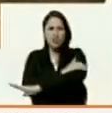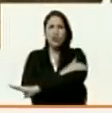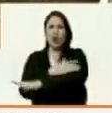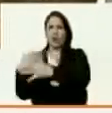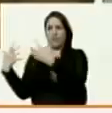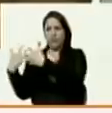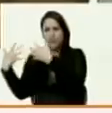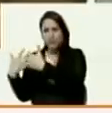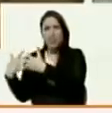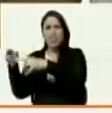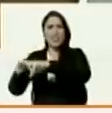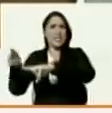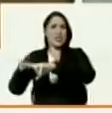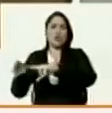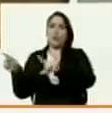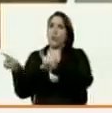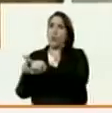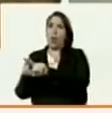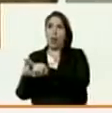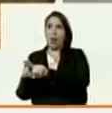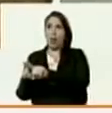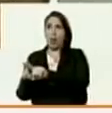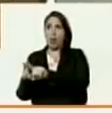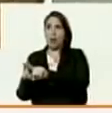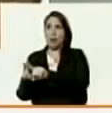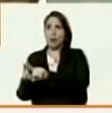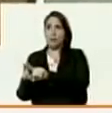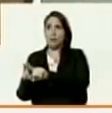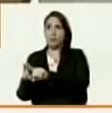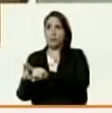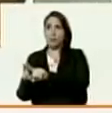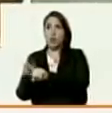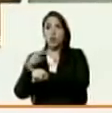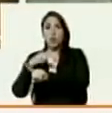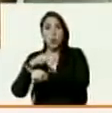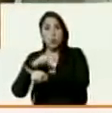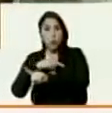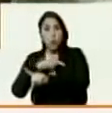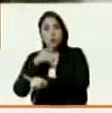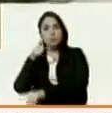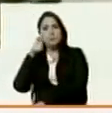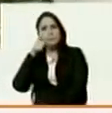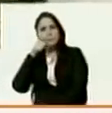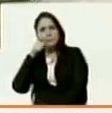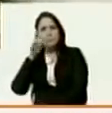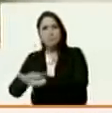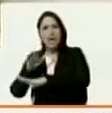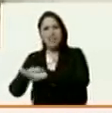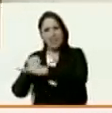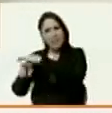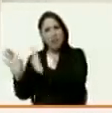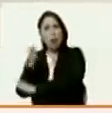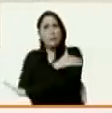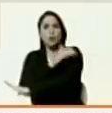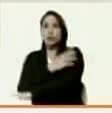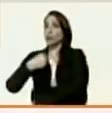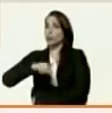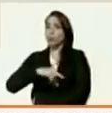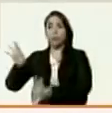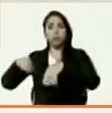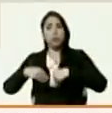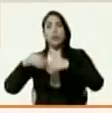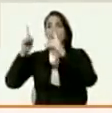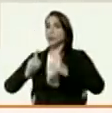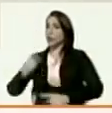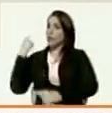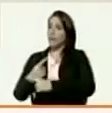peleas infantiles, estériles, que nosotros estamos observando. Y vamos a tomar las decisiones que tengamos